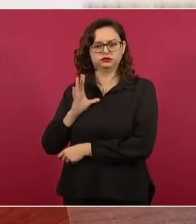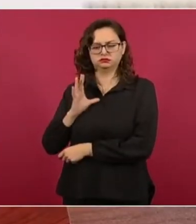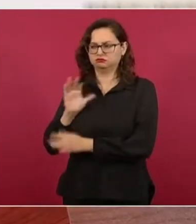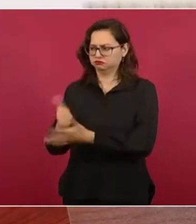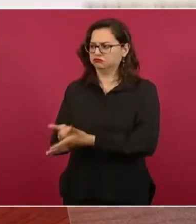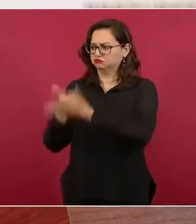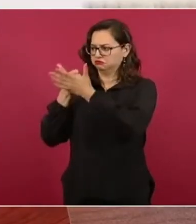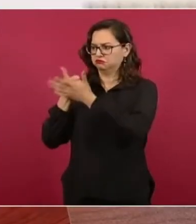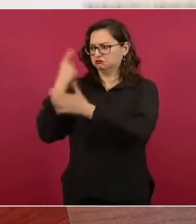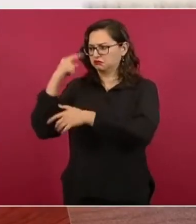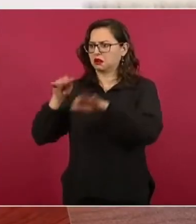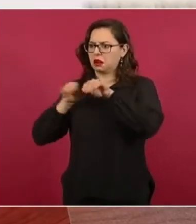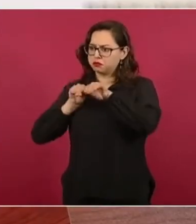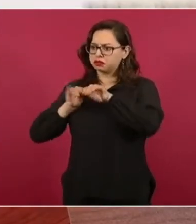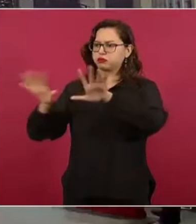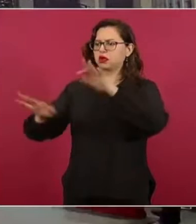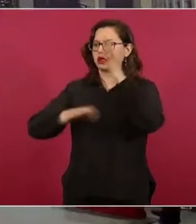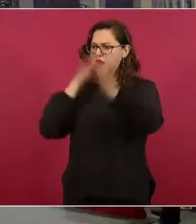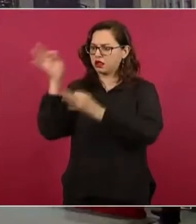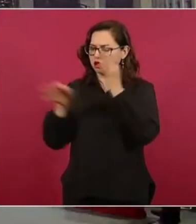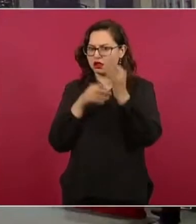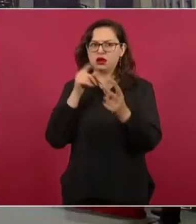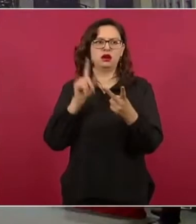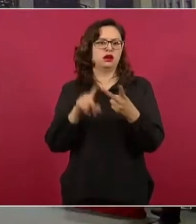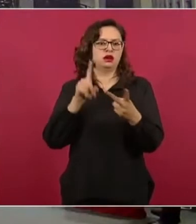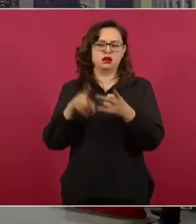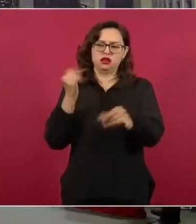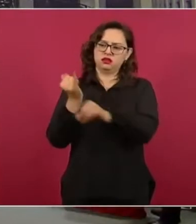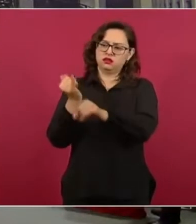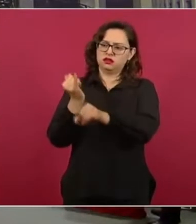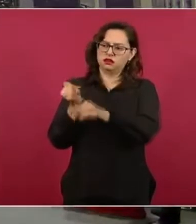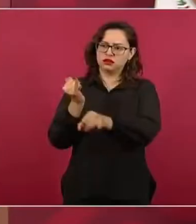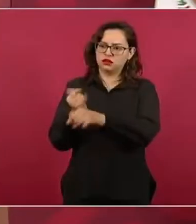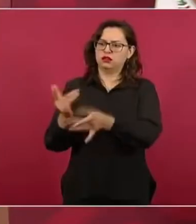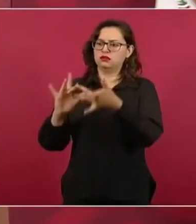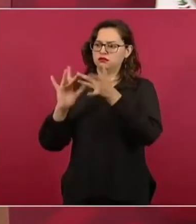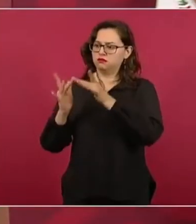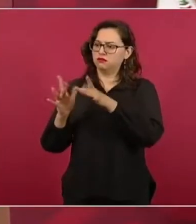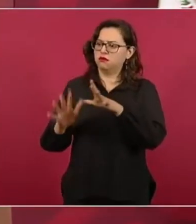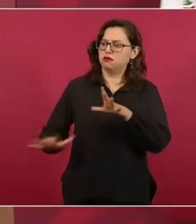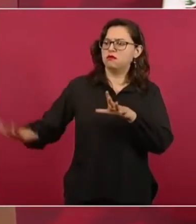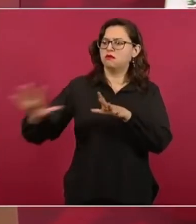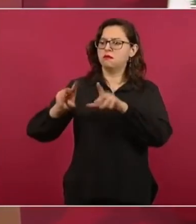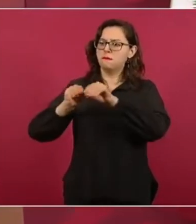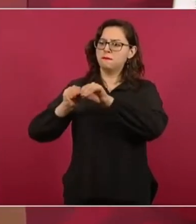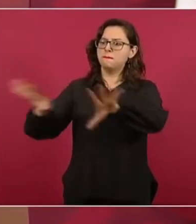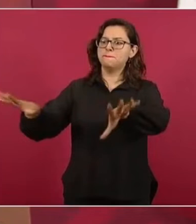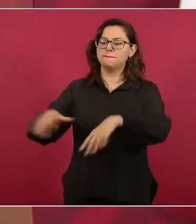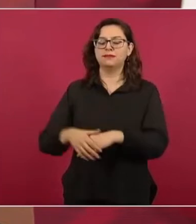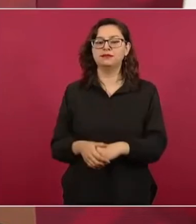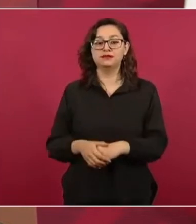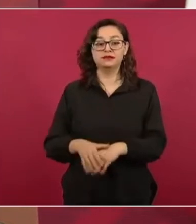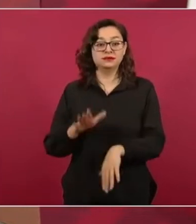ayudan las redes sociales, ayudan sobre todo los ciudadanos, porque